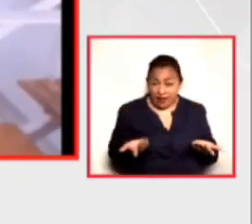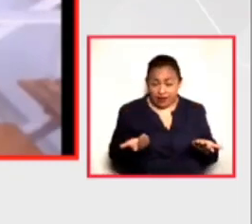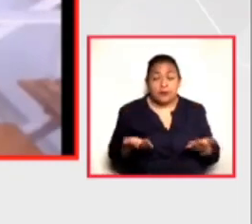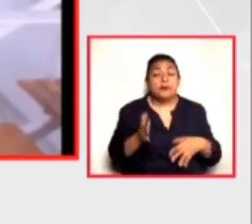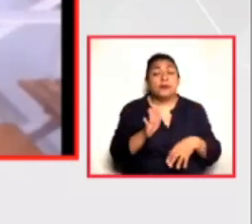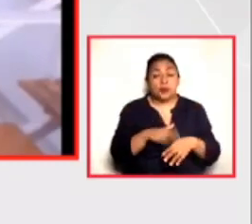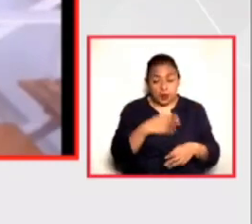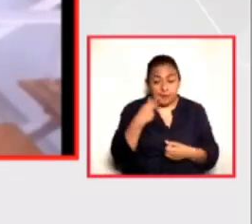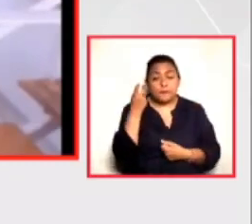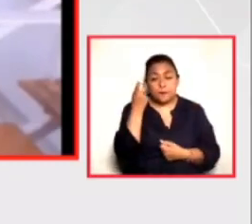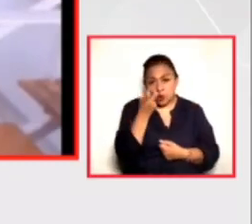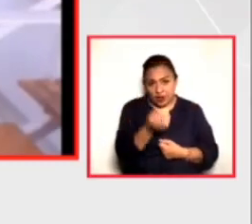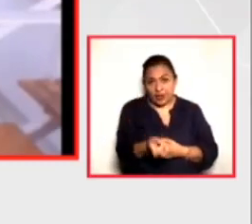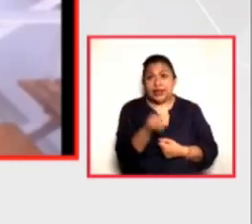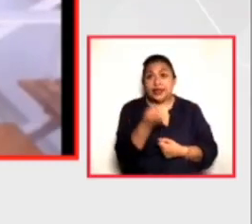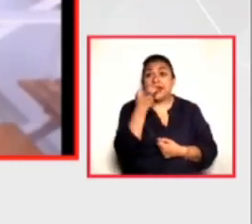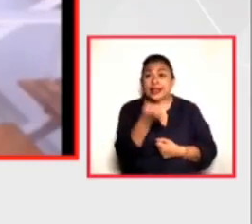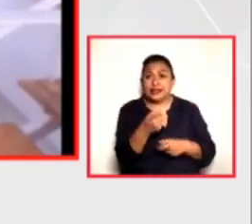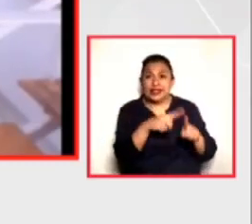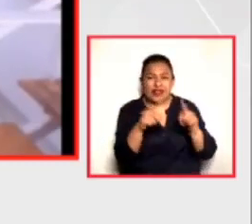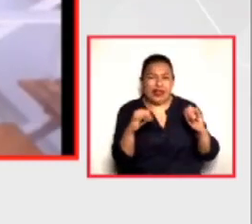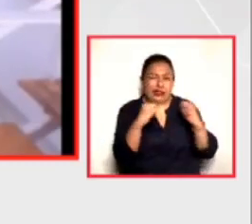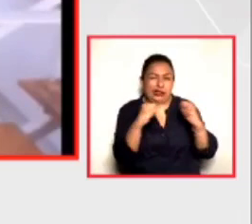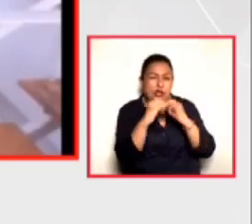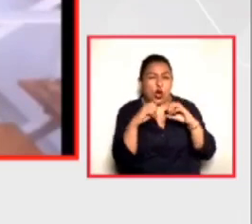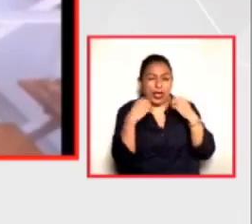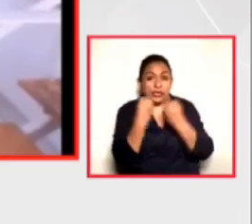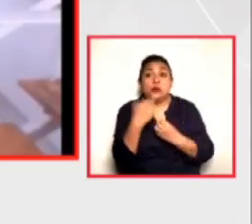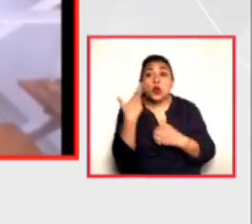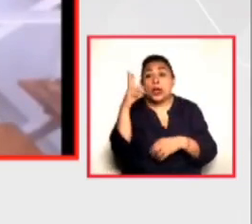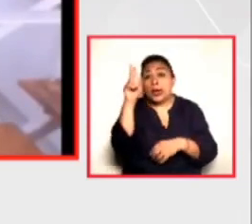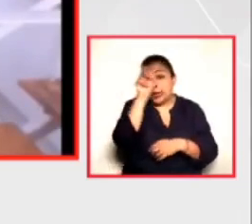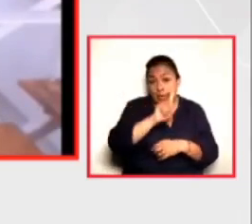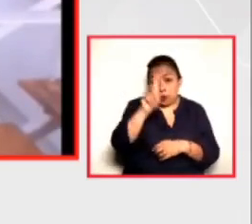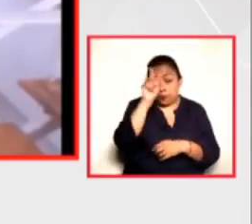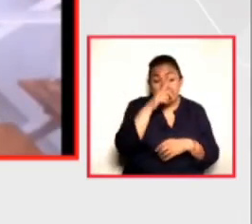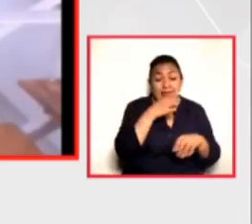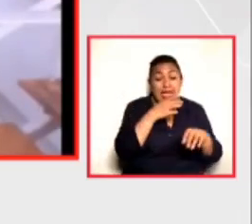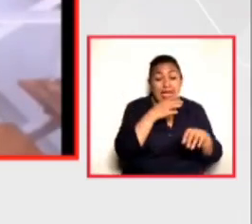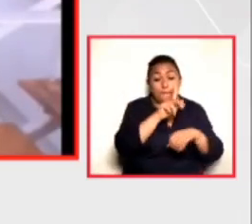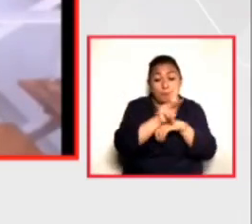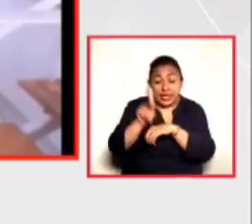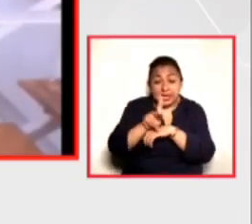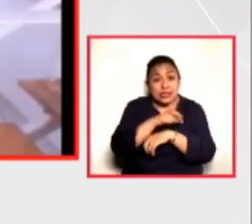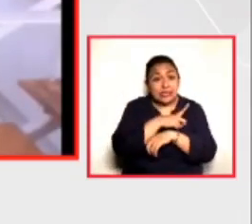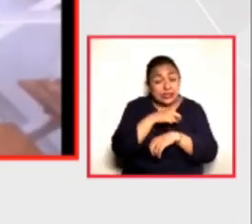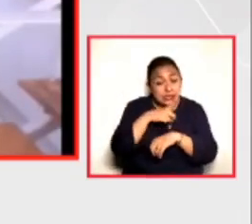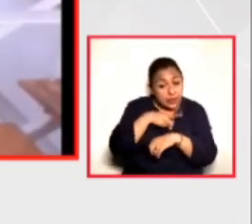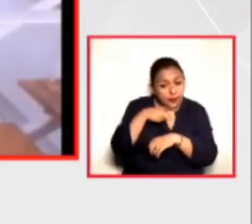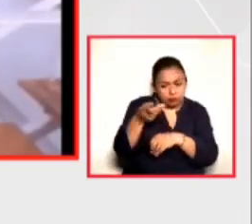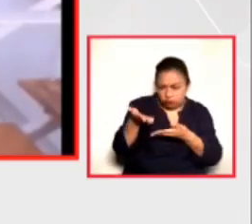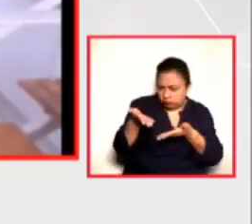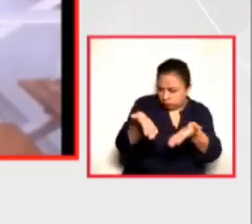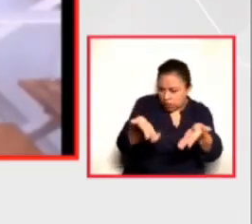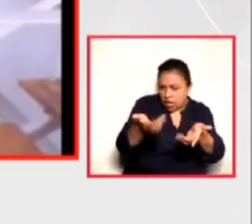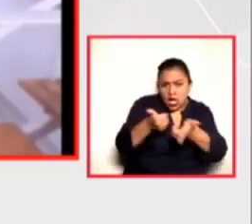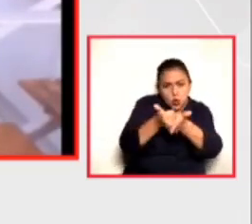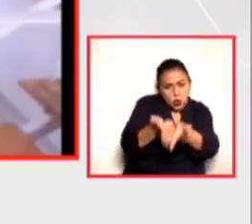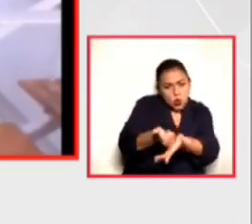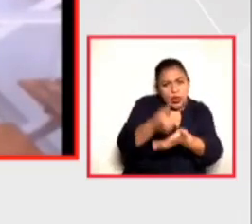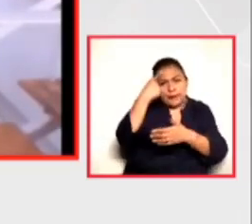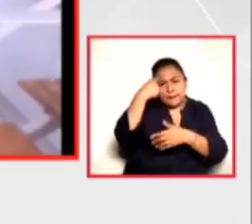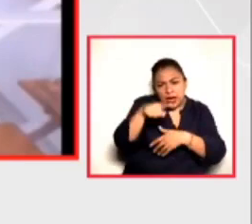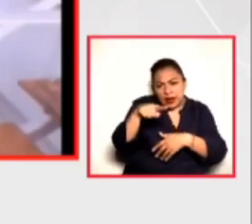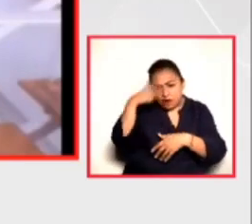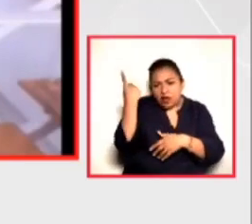que estos organismos recomiendan que los estados deben de facilitar las condiciones para la existencia de los medios